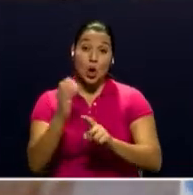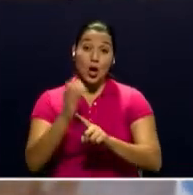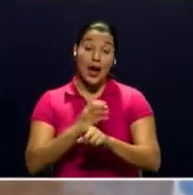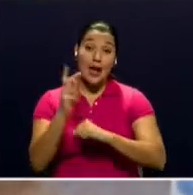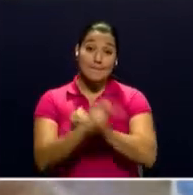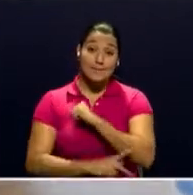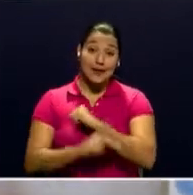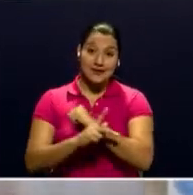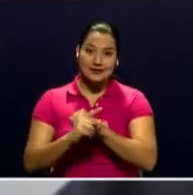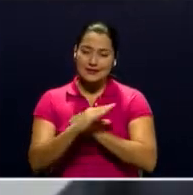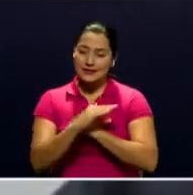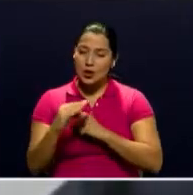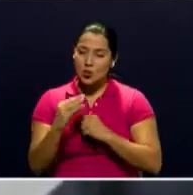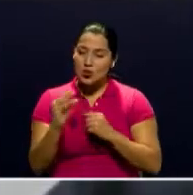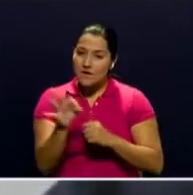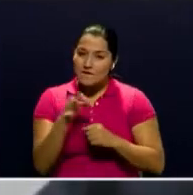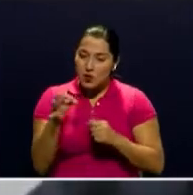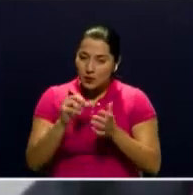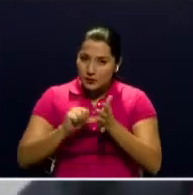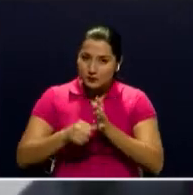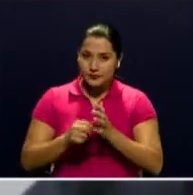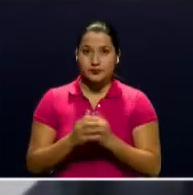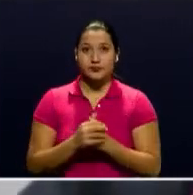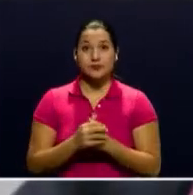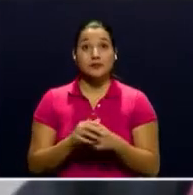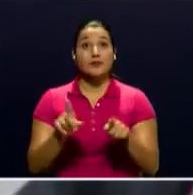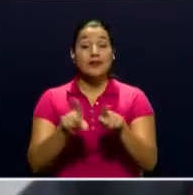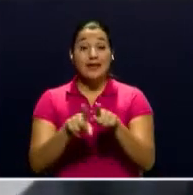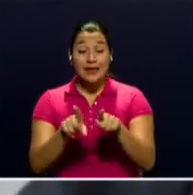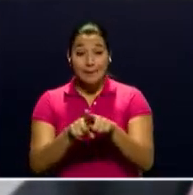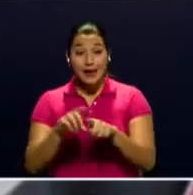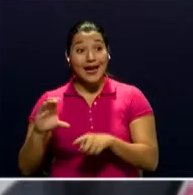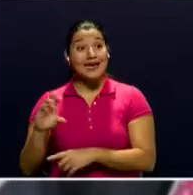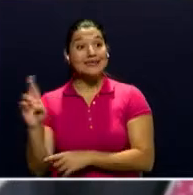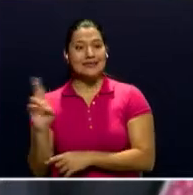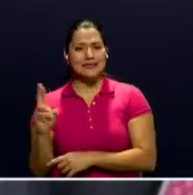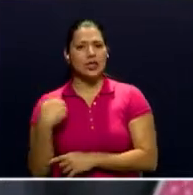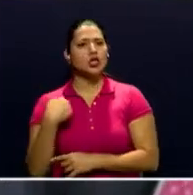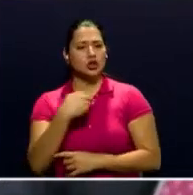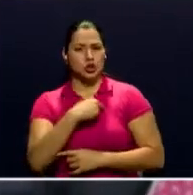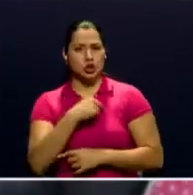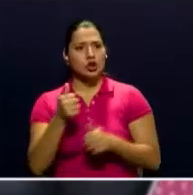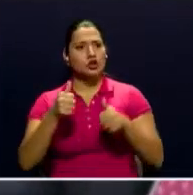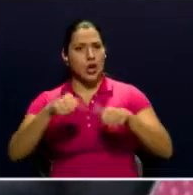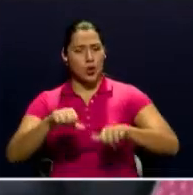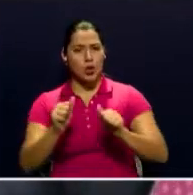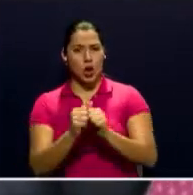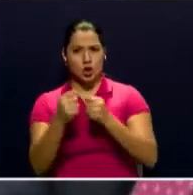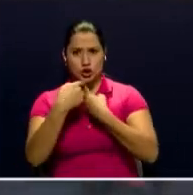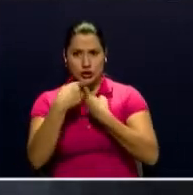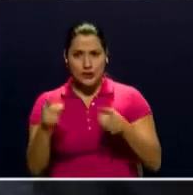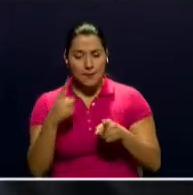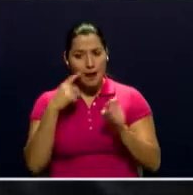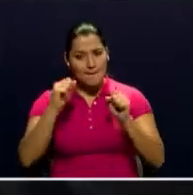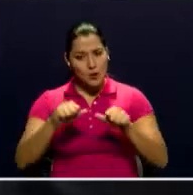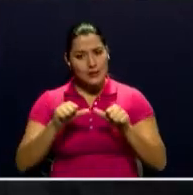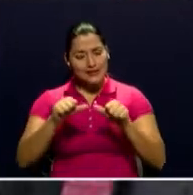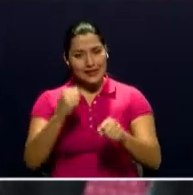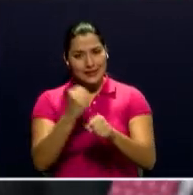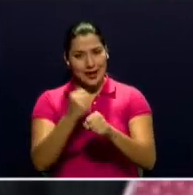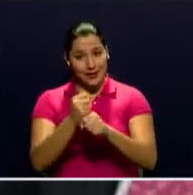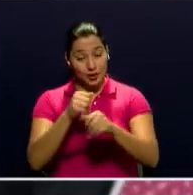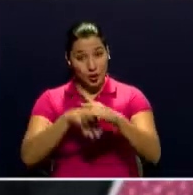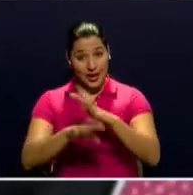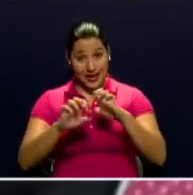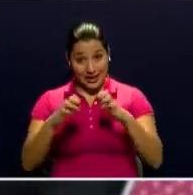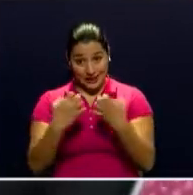manera expedita. Para el canciller también por escrito nuestra no objeción a la declaración para que sigamos trabajando en conjunto y